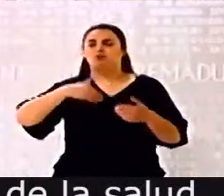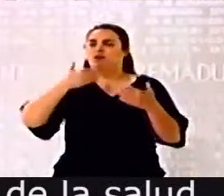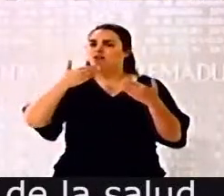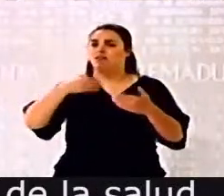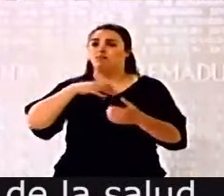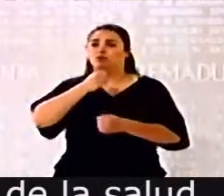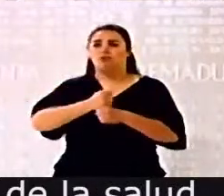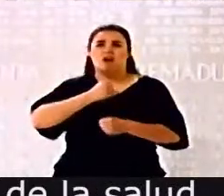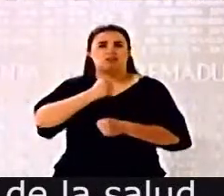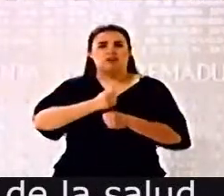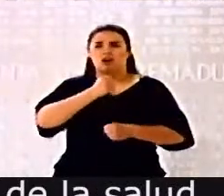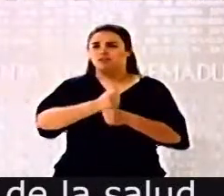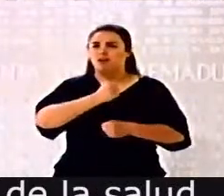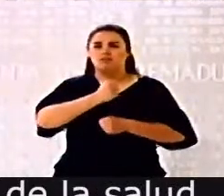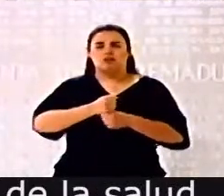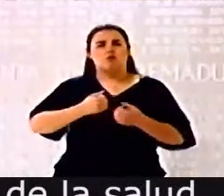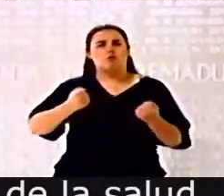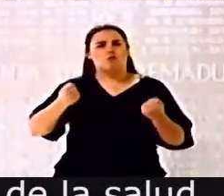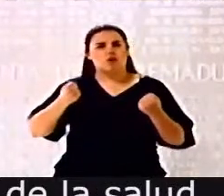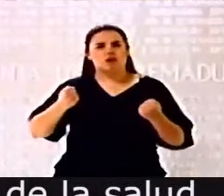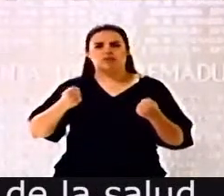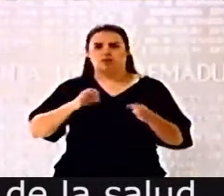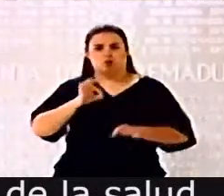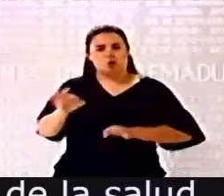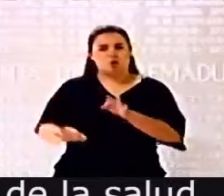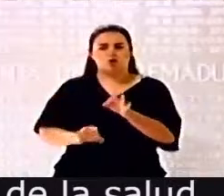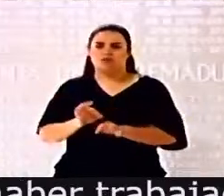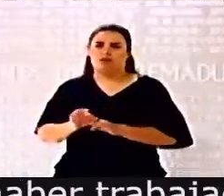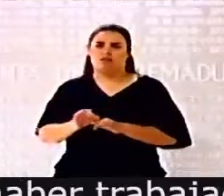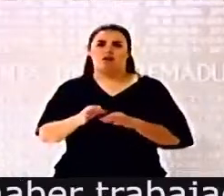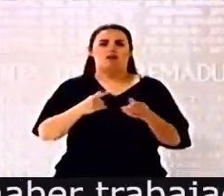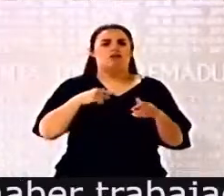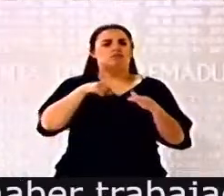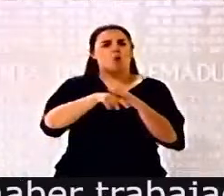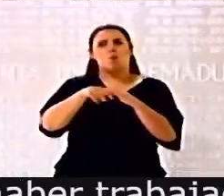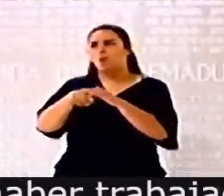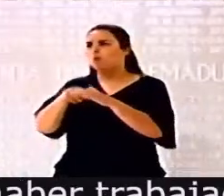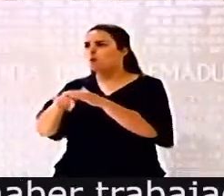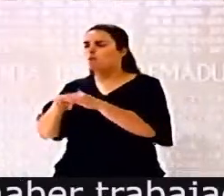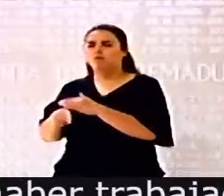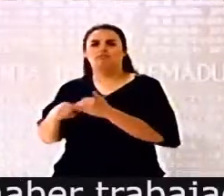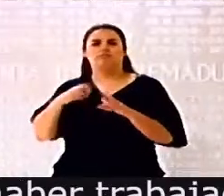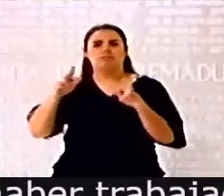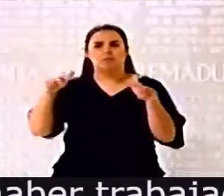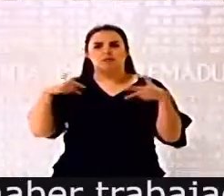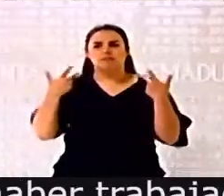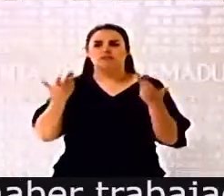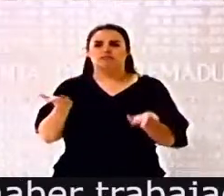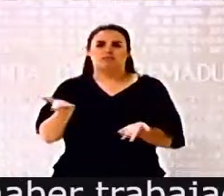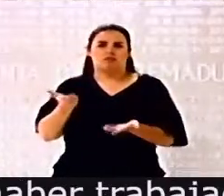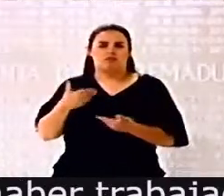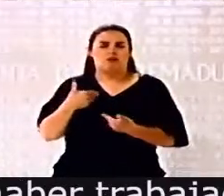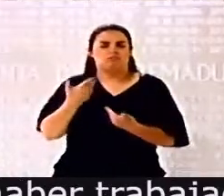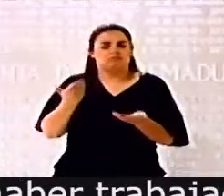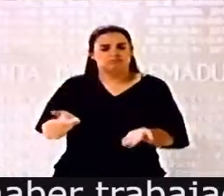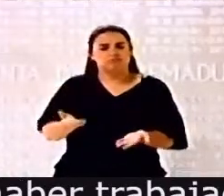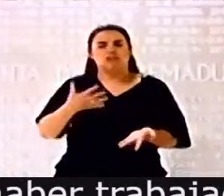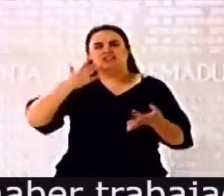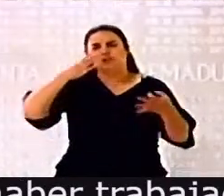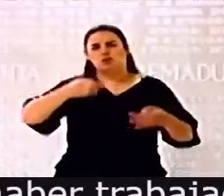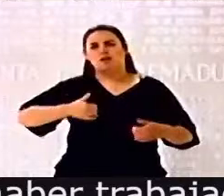trabajado de forma tan diligente y de forma tan coordinada con diferentes agentes, que nos permitirá proporcionarle mayor